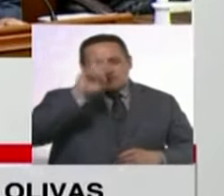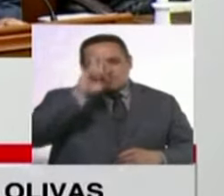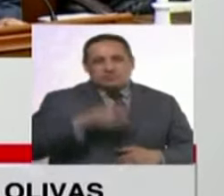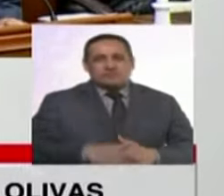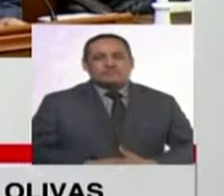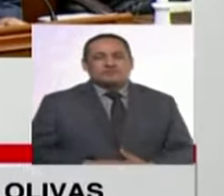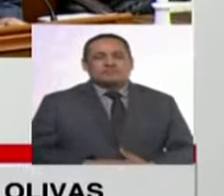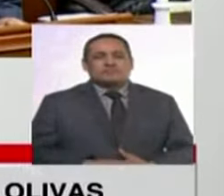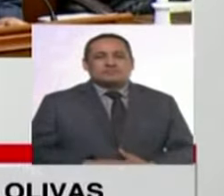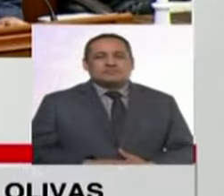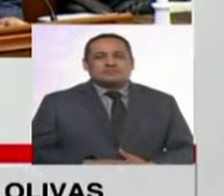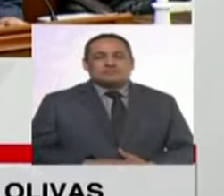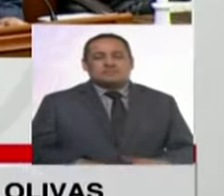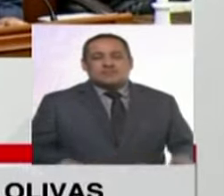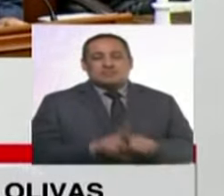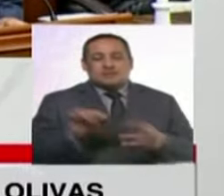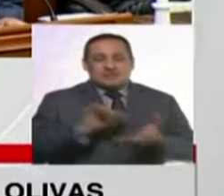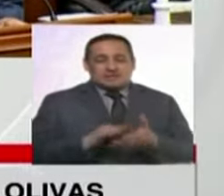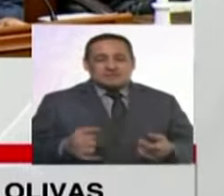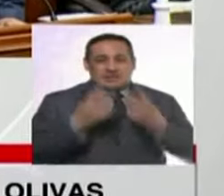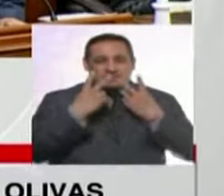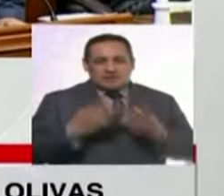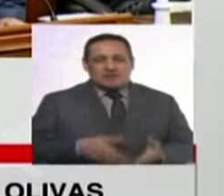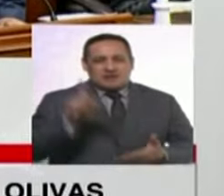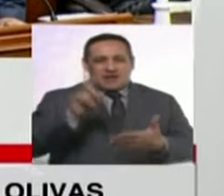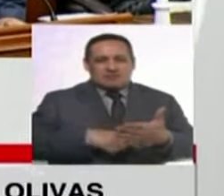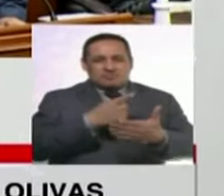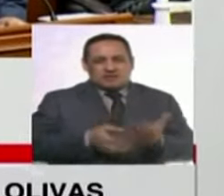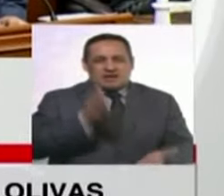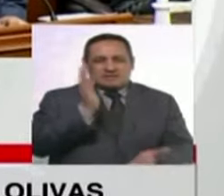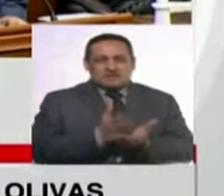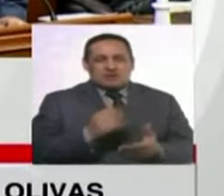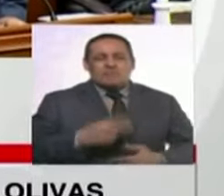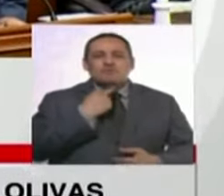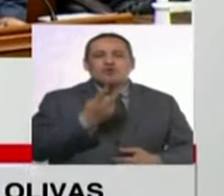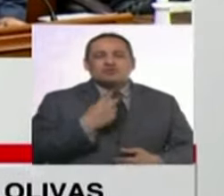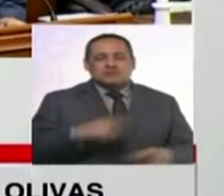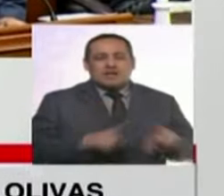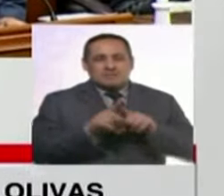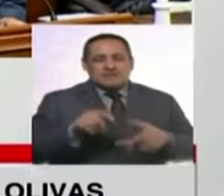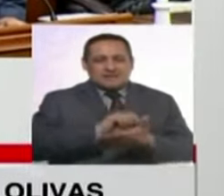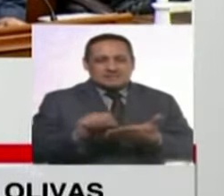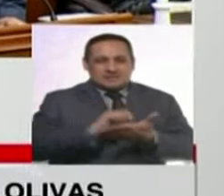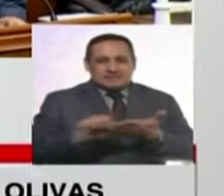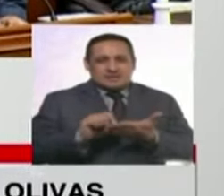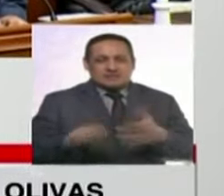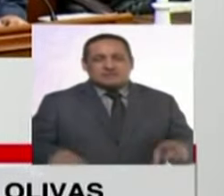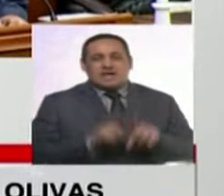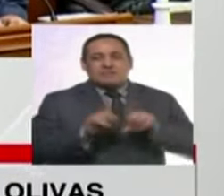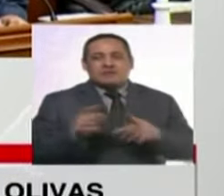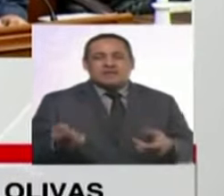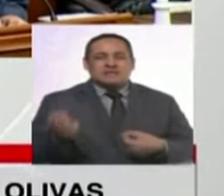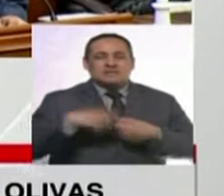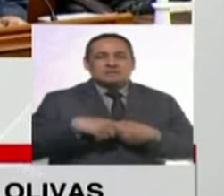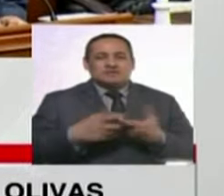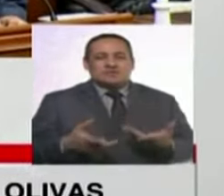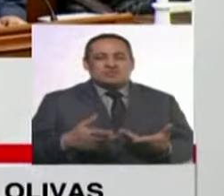Perú los cuales son amonestación verbal amonestación escrita ha